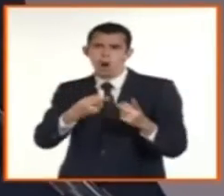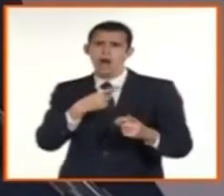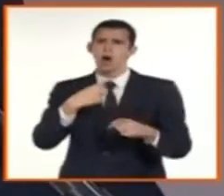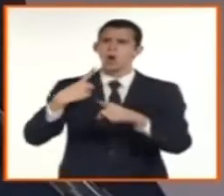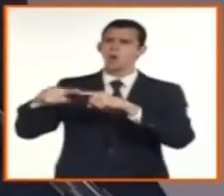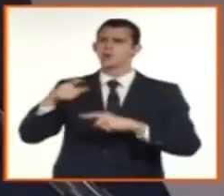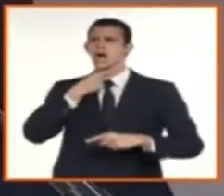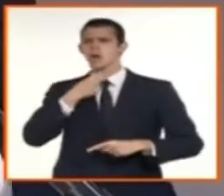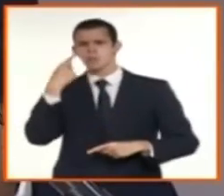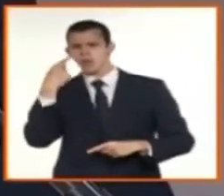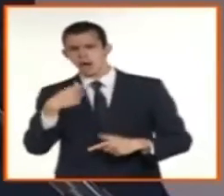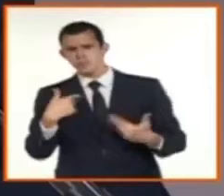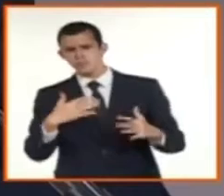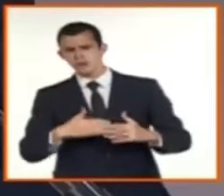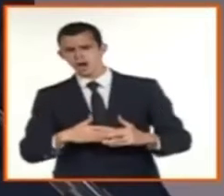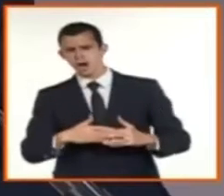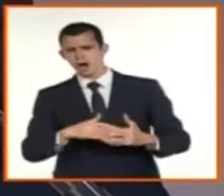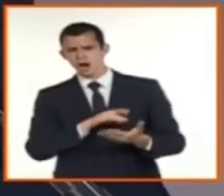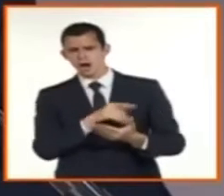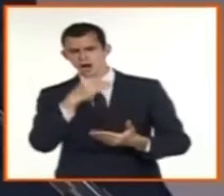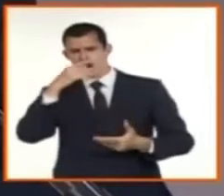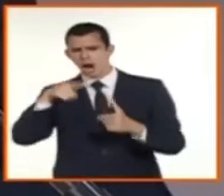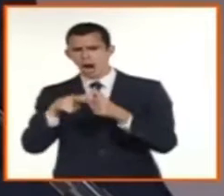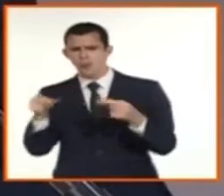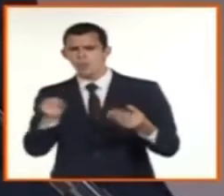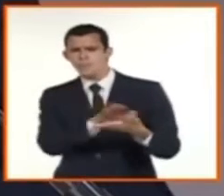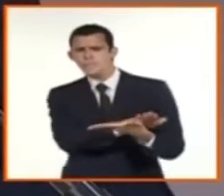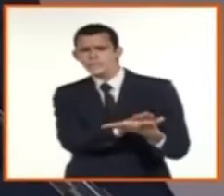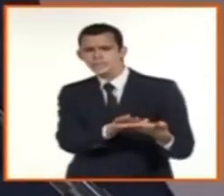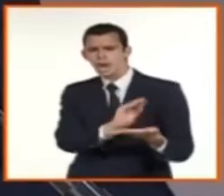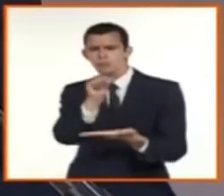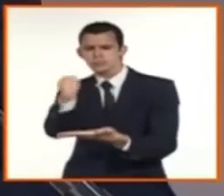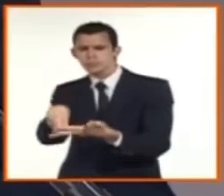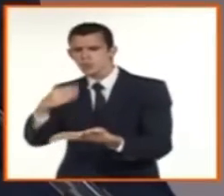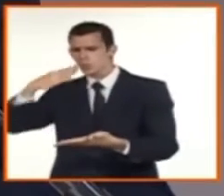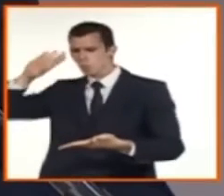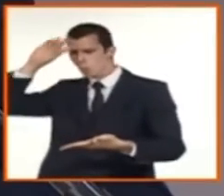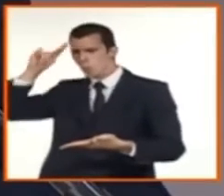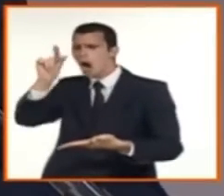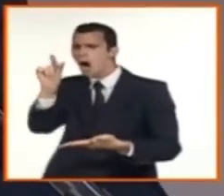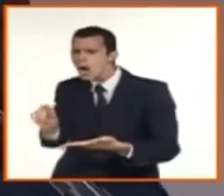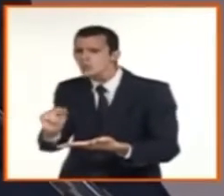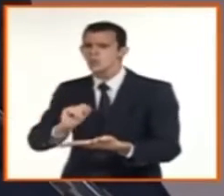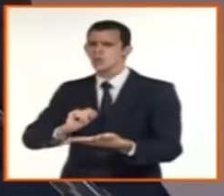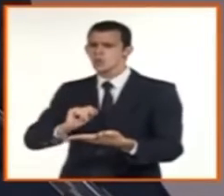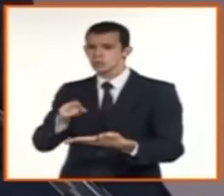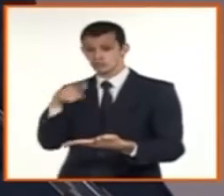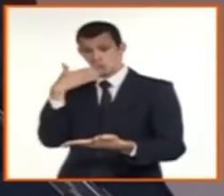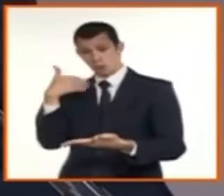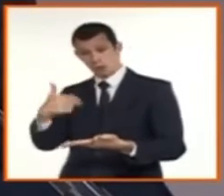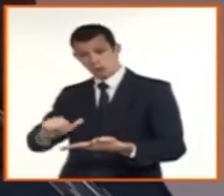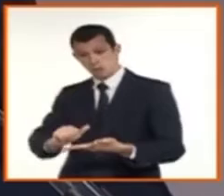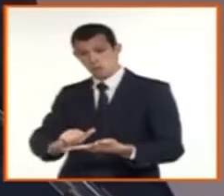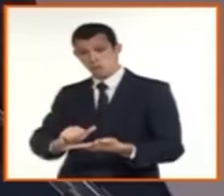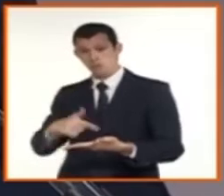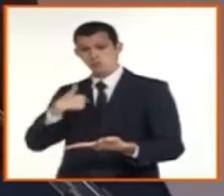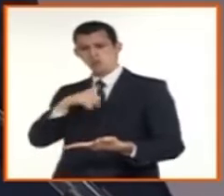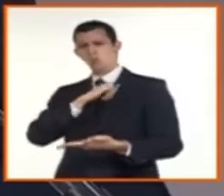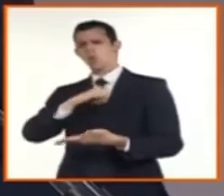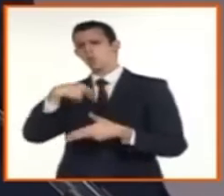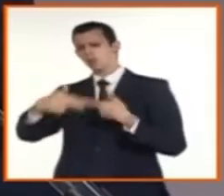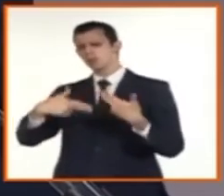diferente liga nuestra federación va a estar abierto para ello hoy en la actualidad nosotros tenemos